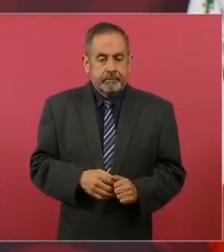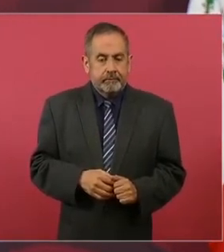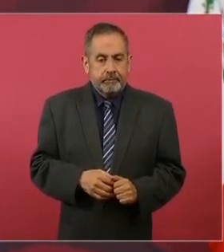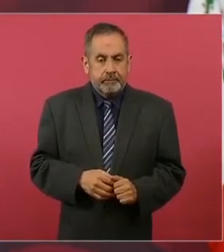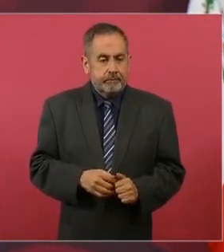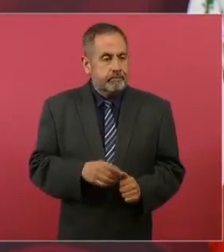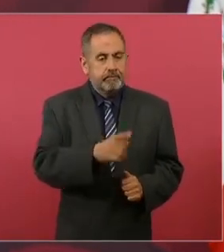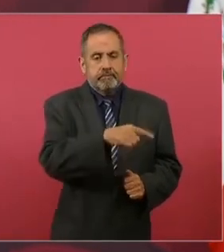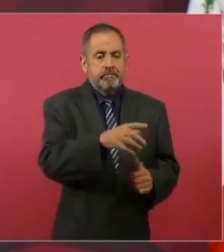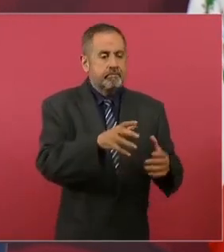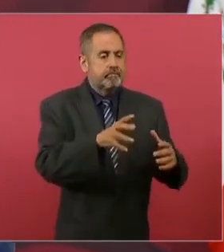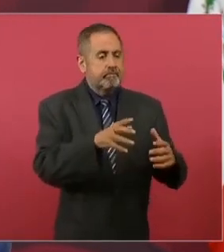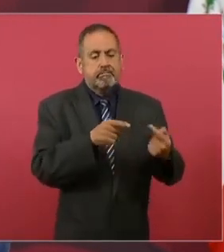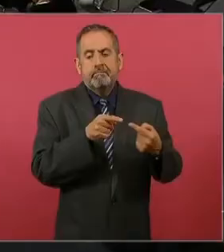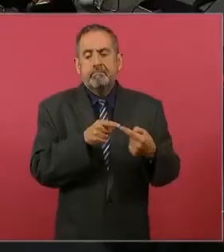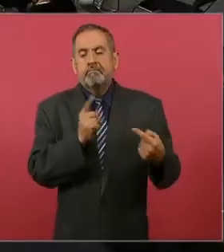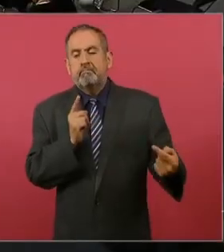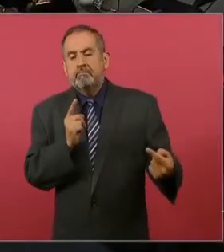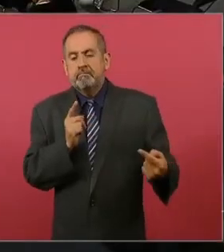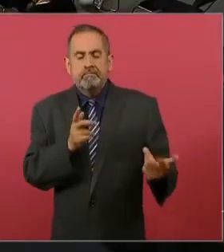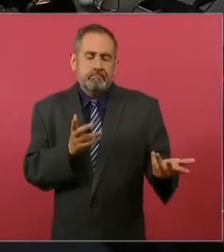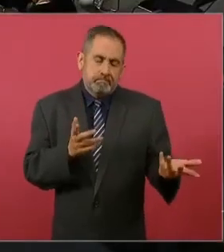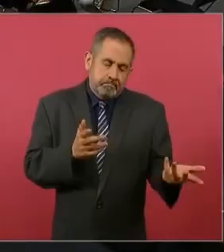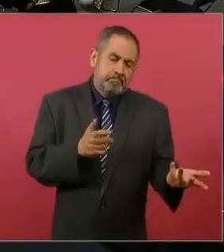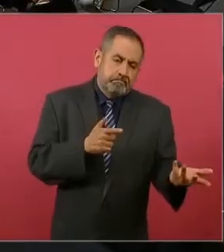que son parte de la oposición.